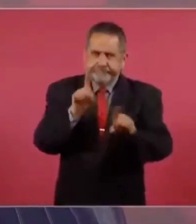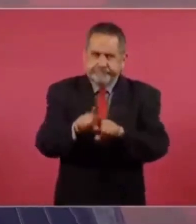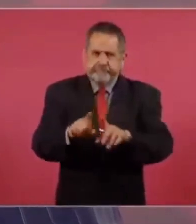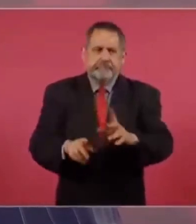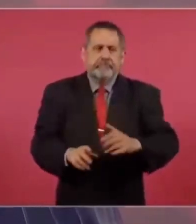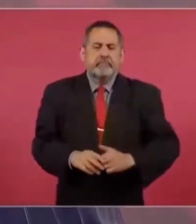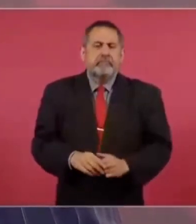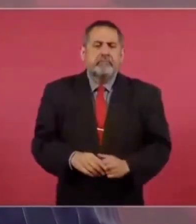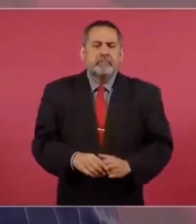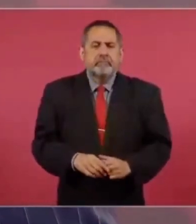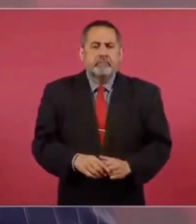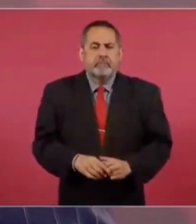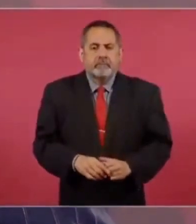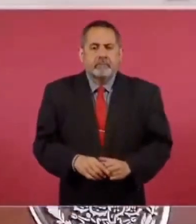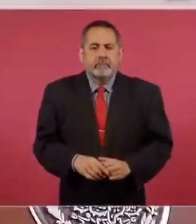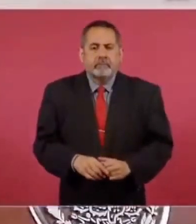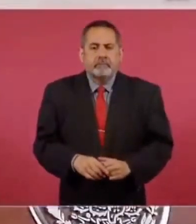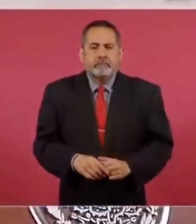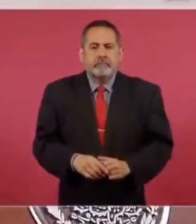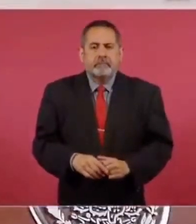a que